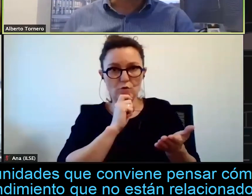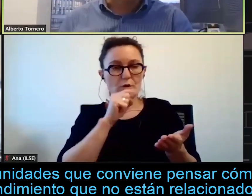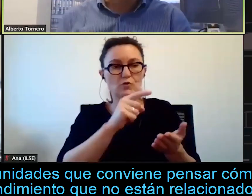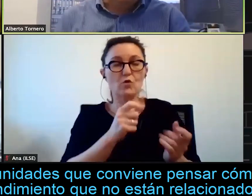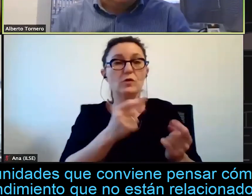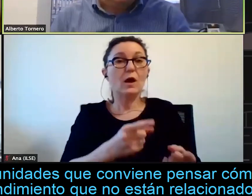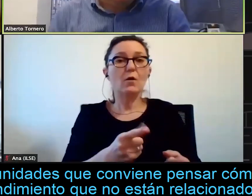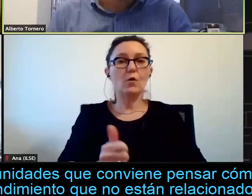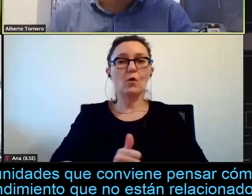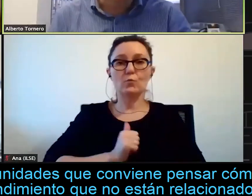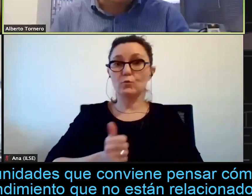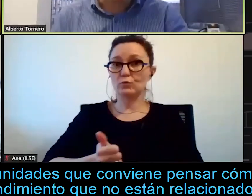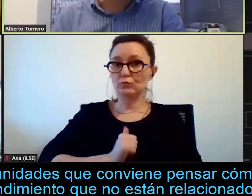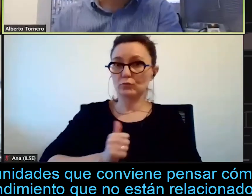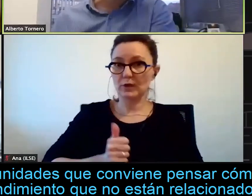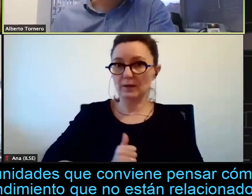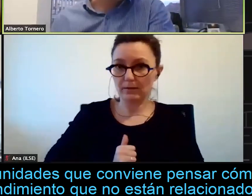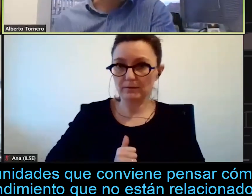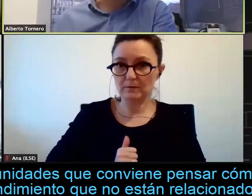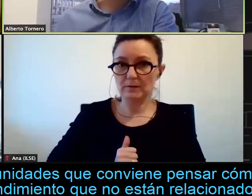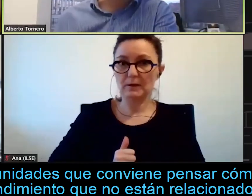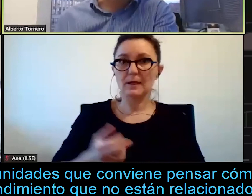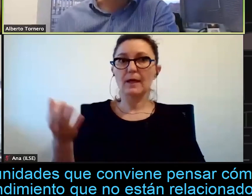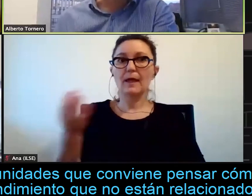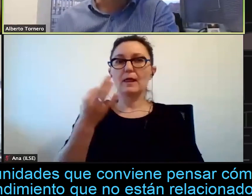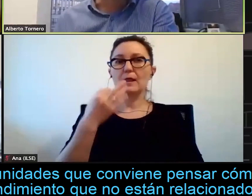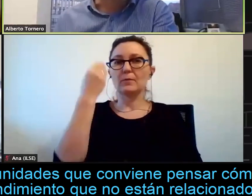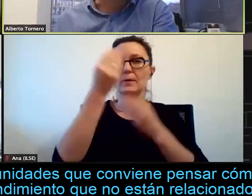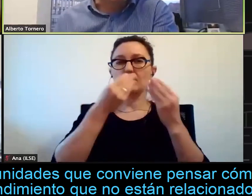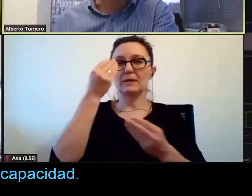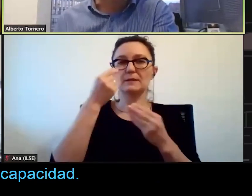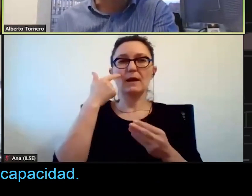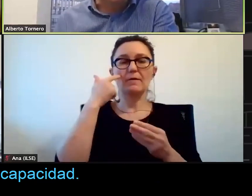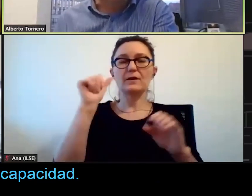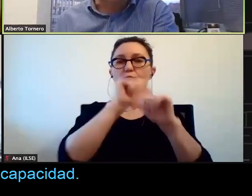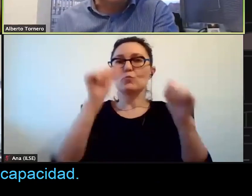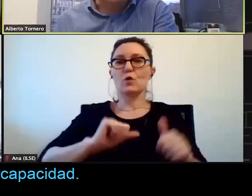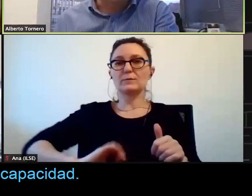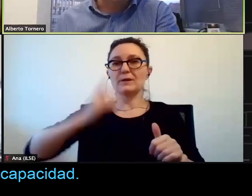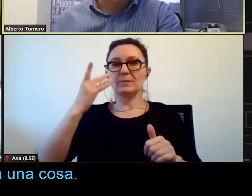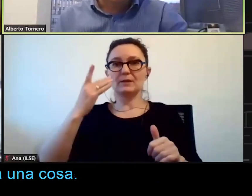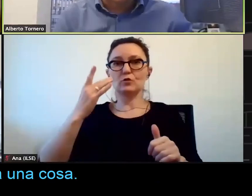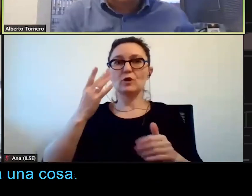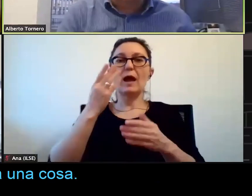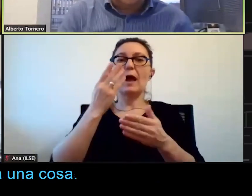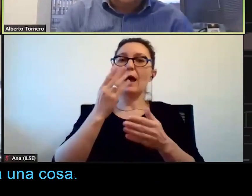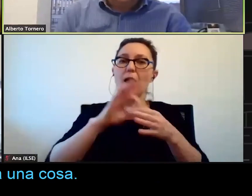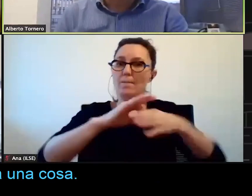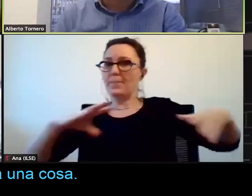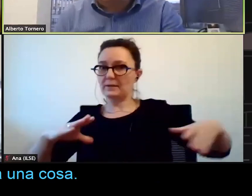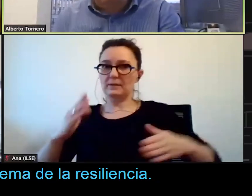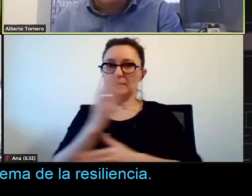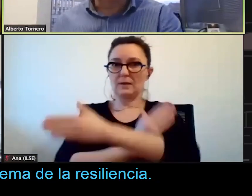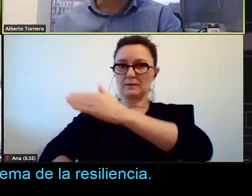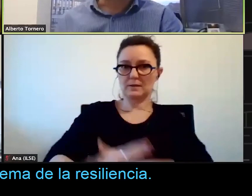oportunidades que conviene pensar cómo llevarlo a otros modelos de emprendimiento que no están relacionados con la discapacidad. Esa sería una cosa. Y,